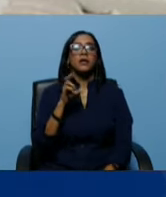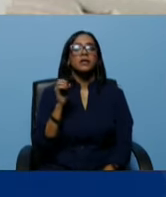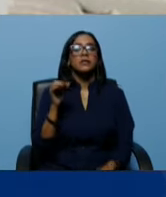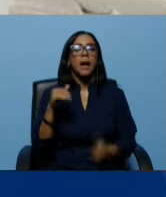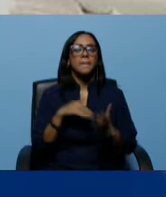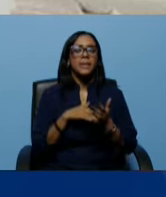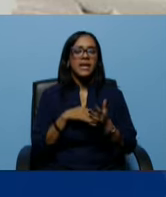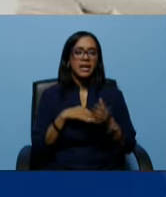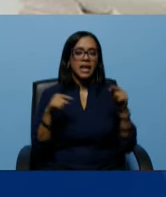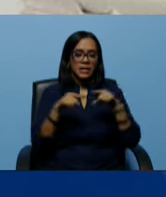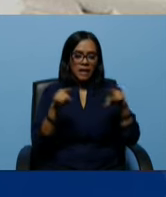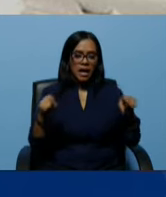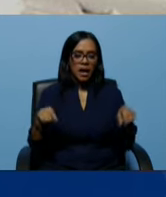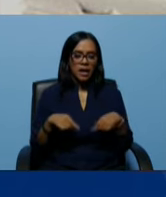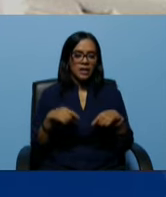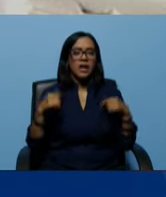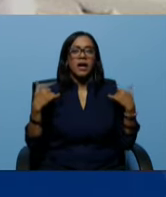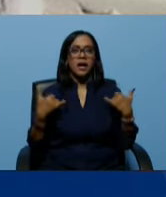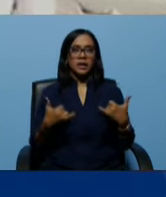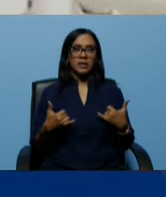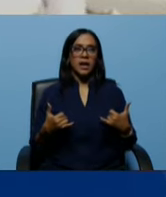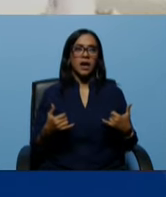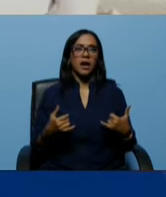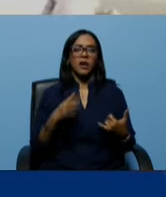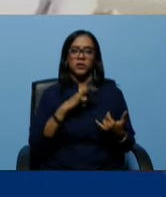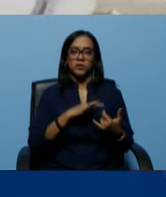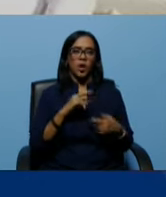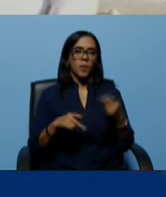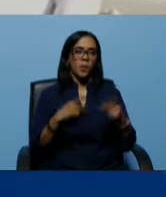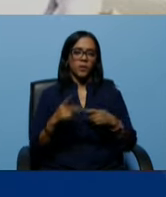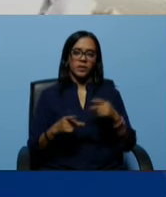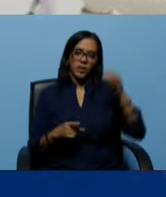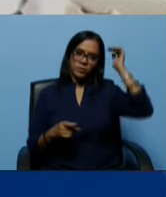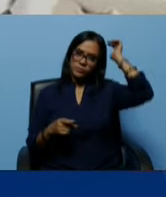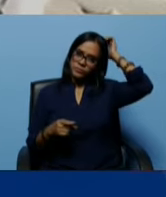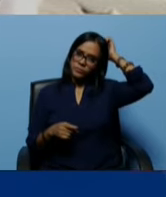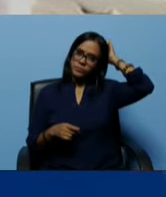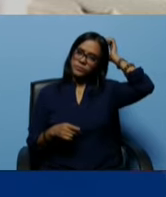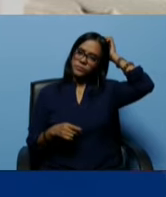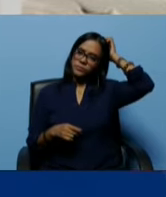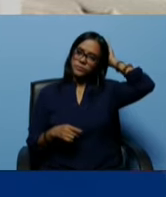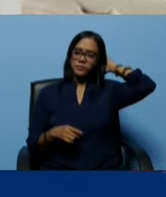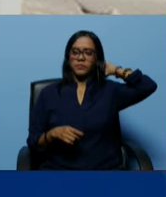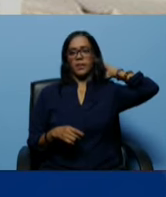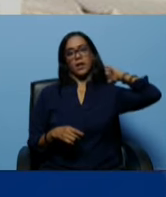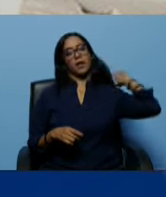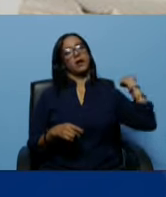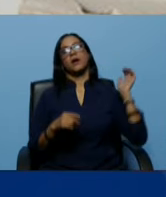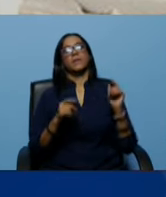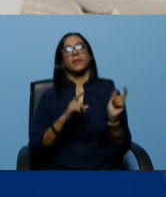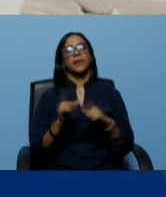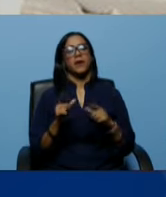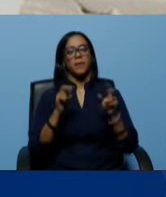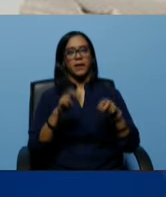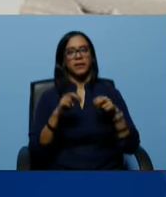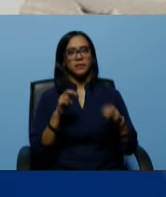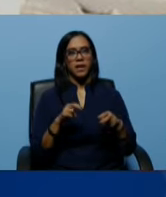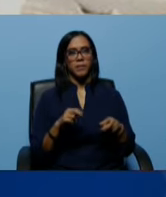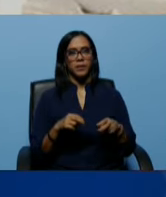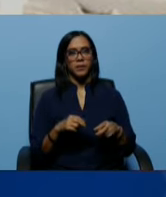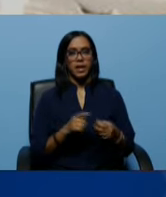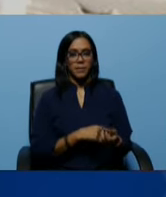hectáreas que ya los sectores productivos preparados para la siembra. Hermano presidente,